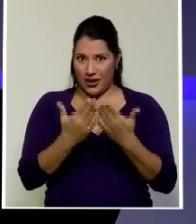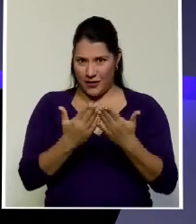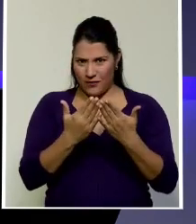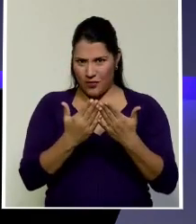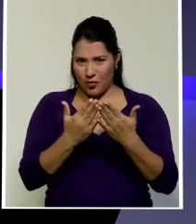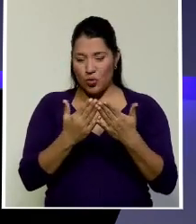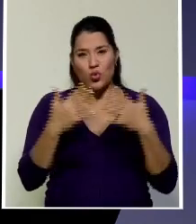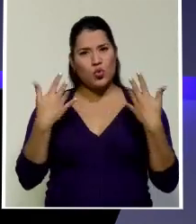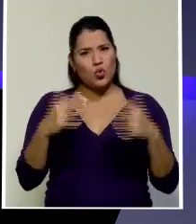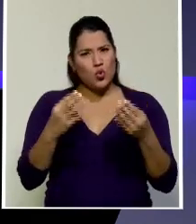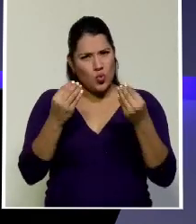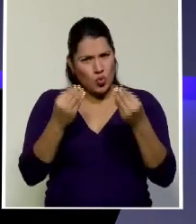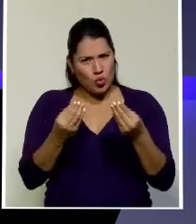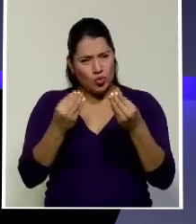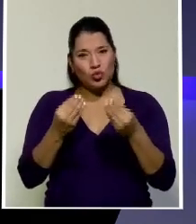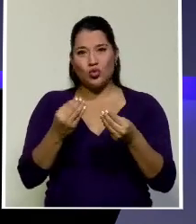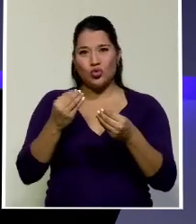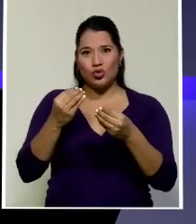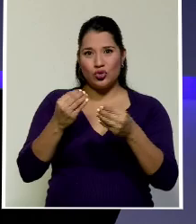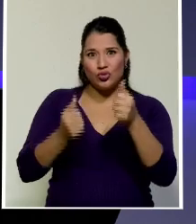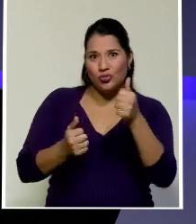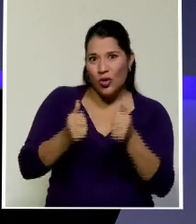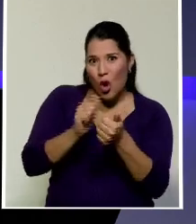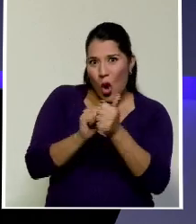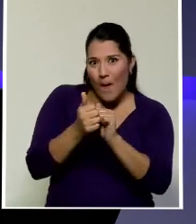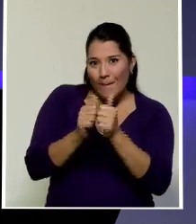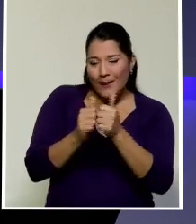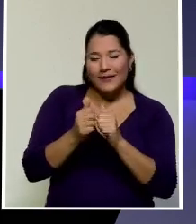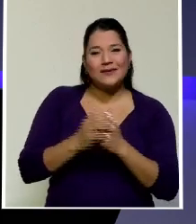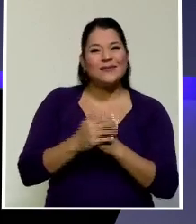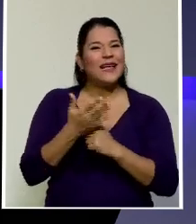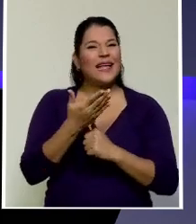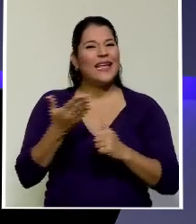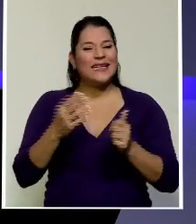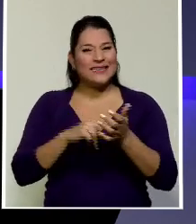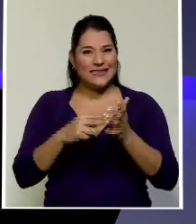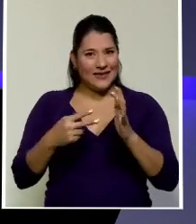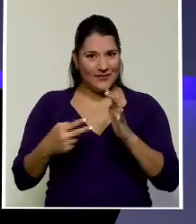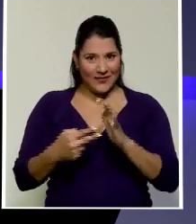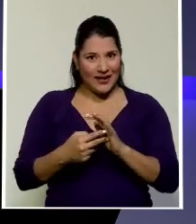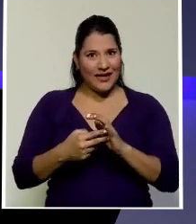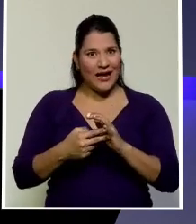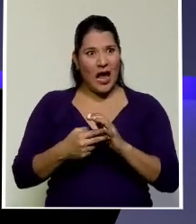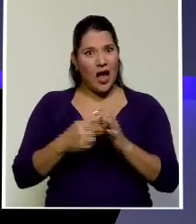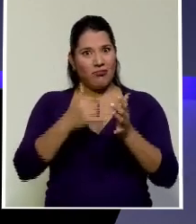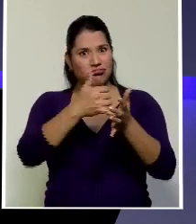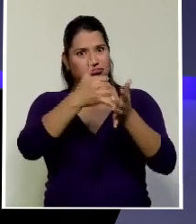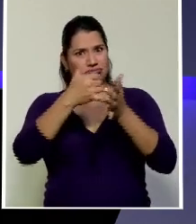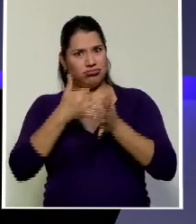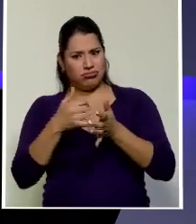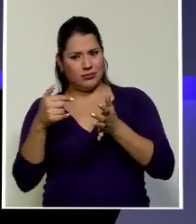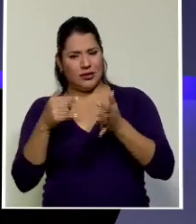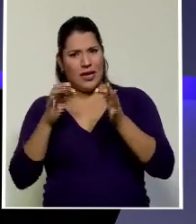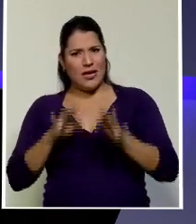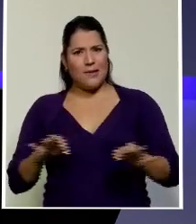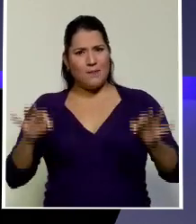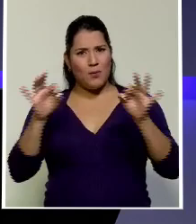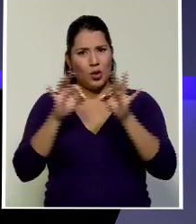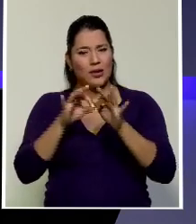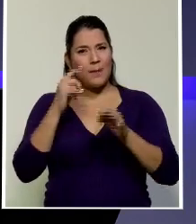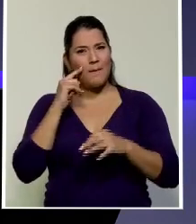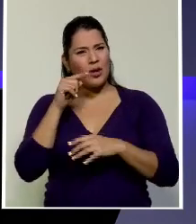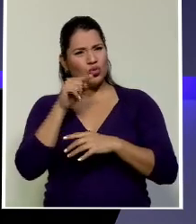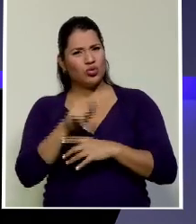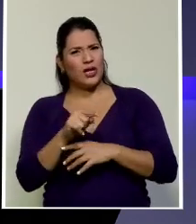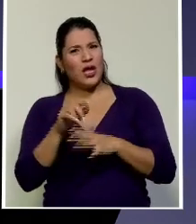muy concurrido en esta edición. ¿Qué significa un premio tan importante para vos? ¿Cómo